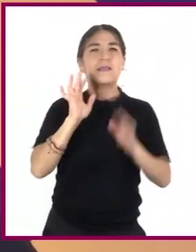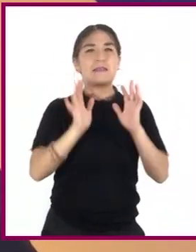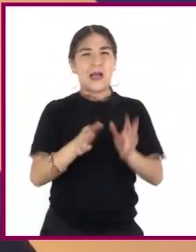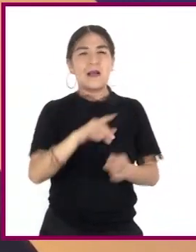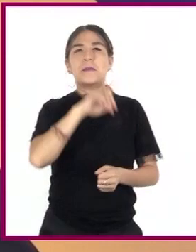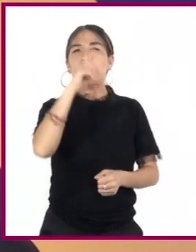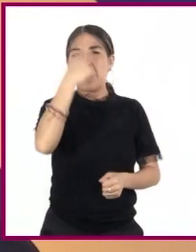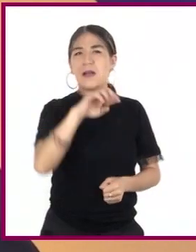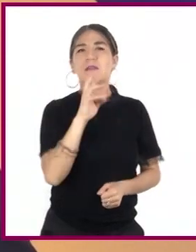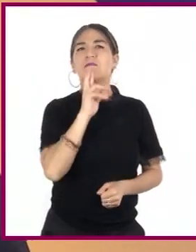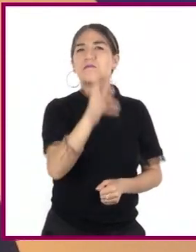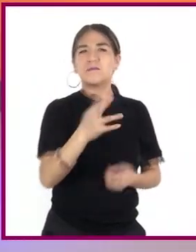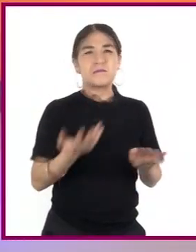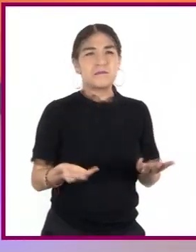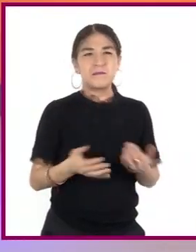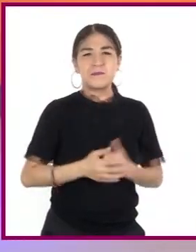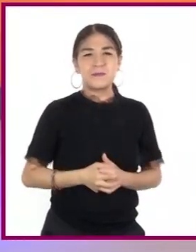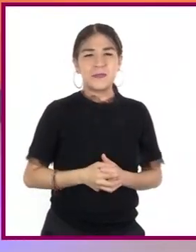el problema?